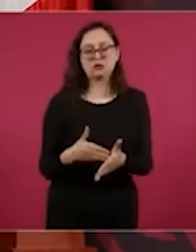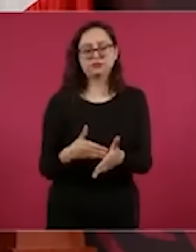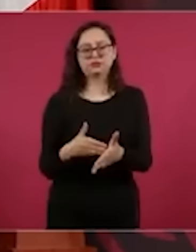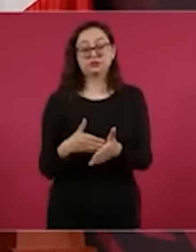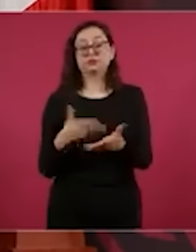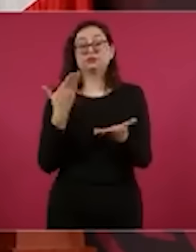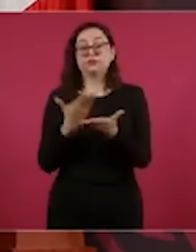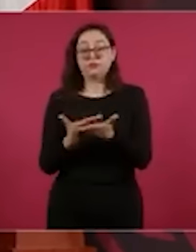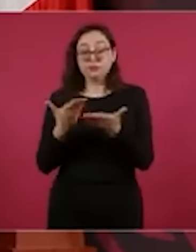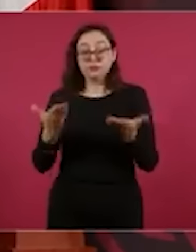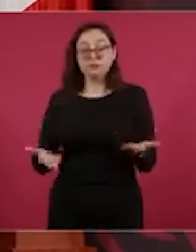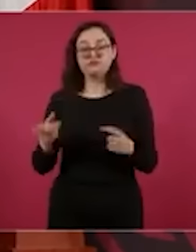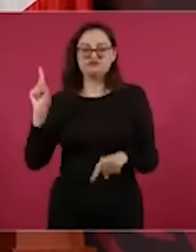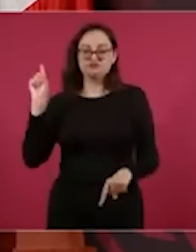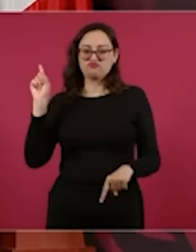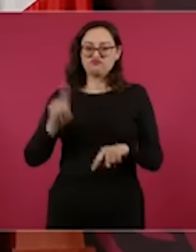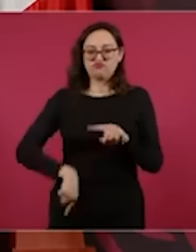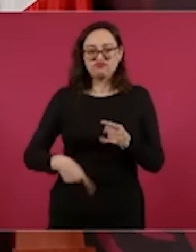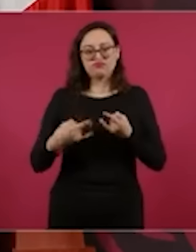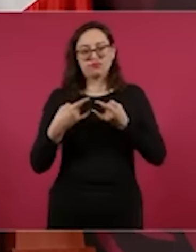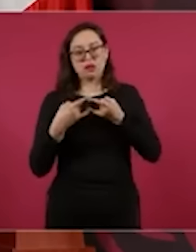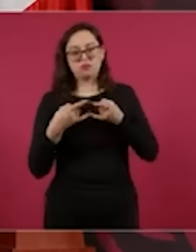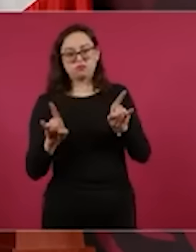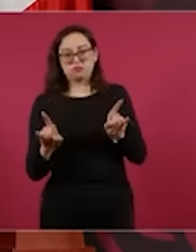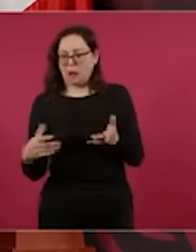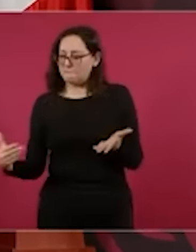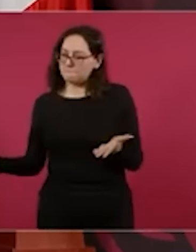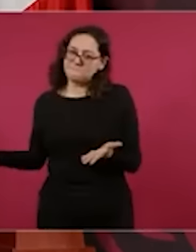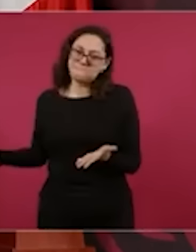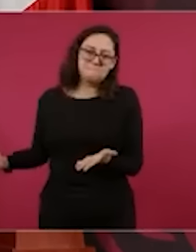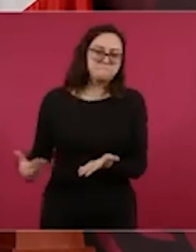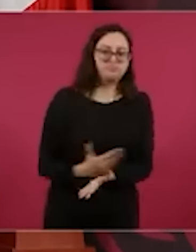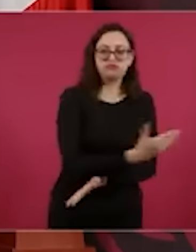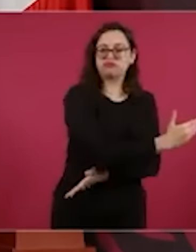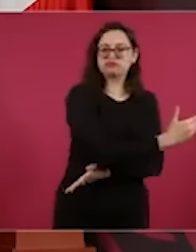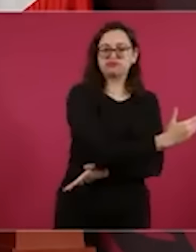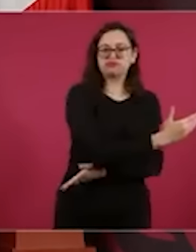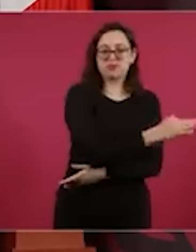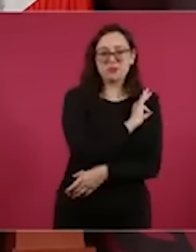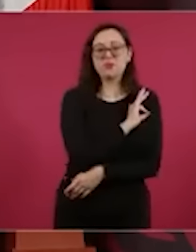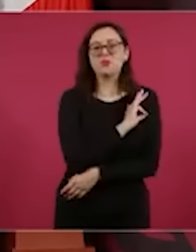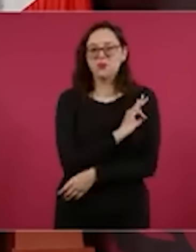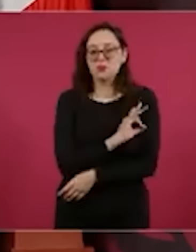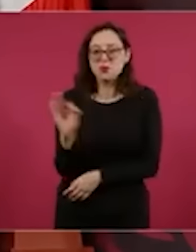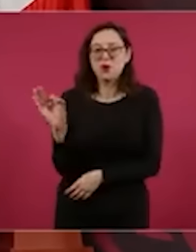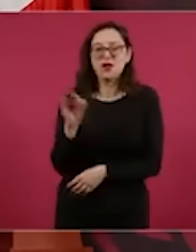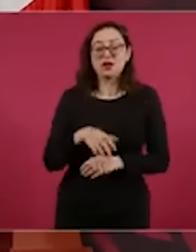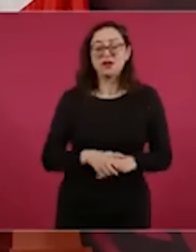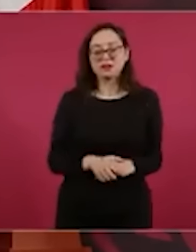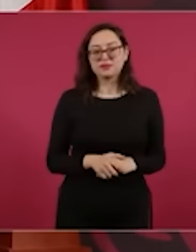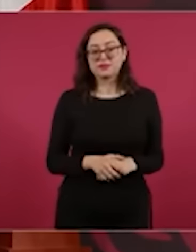abrir la gran compuerta para el proyecto Chapultepec. En el Complejo Cultural Los Pinos, el